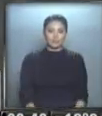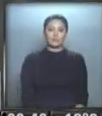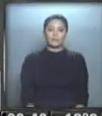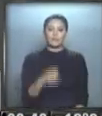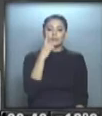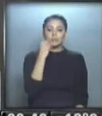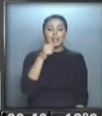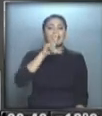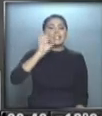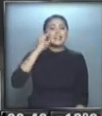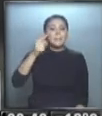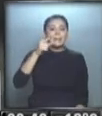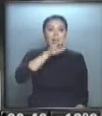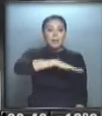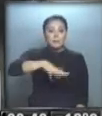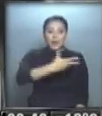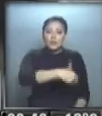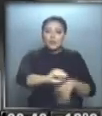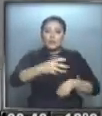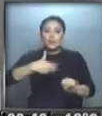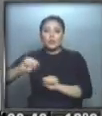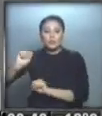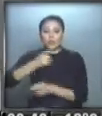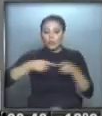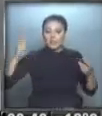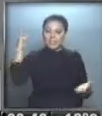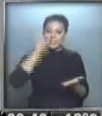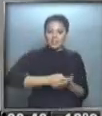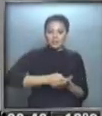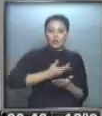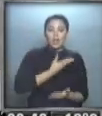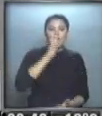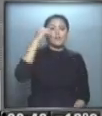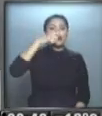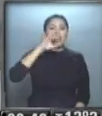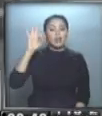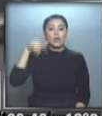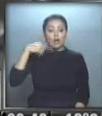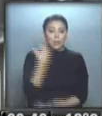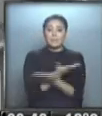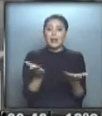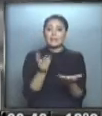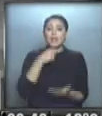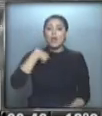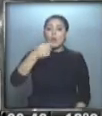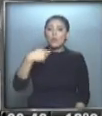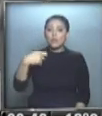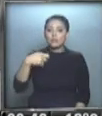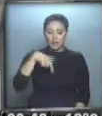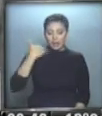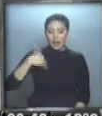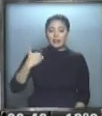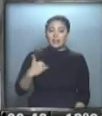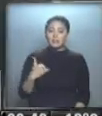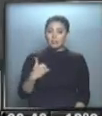caso de los 30.000 niños robados durante la dictadura de Francisco Franco en España será presentado en el juicio que se sigue en